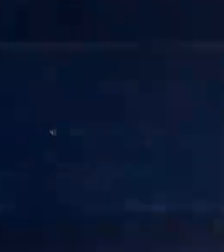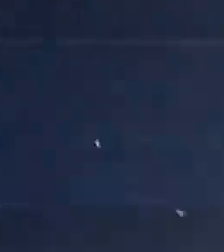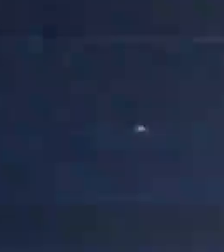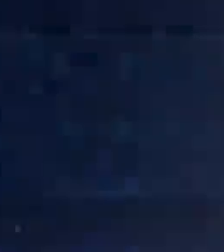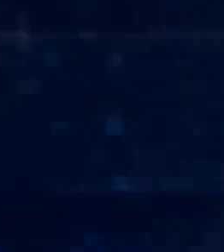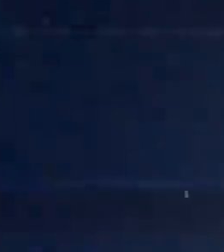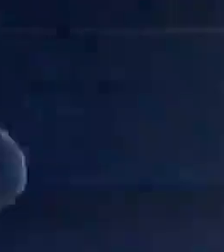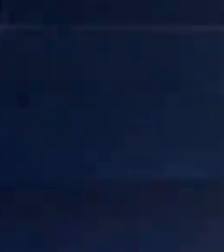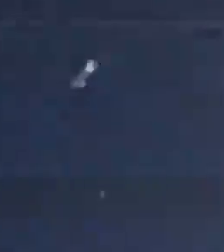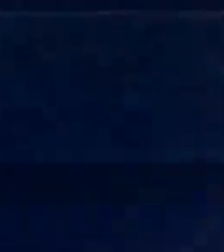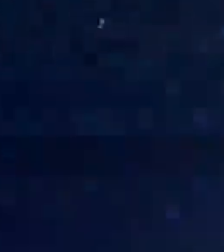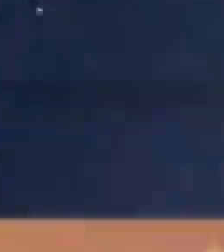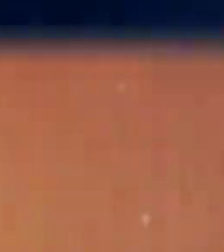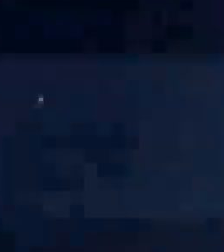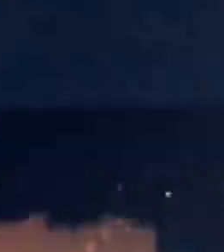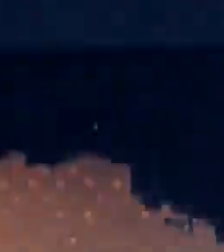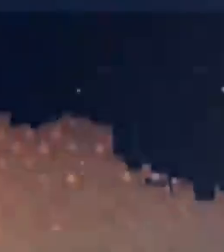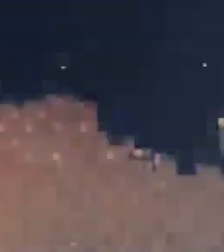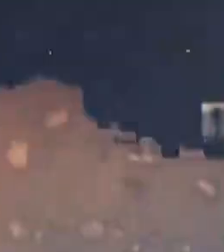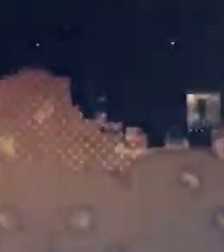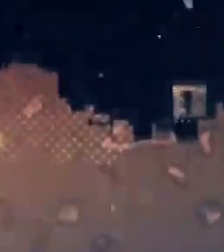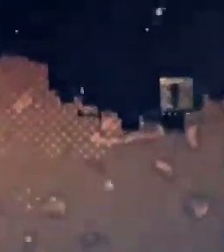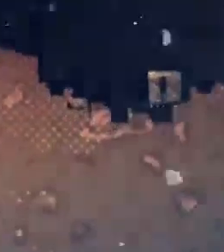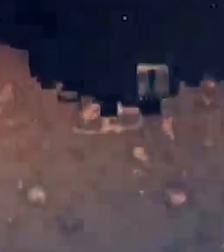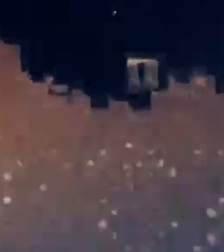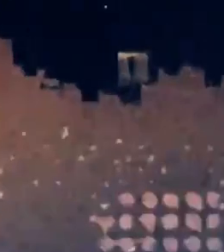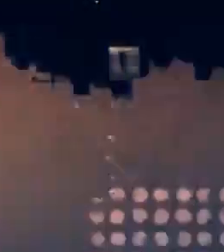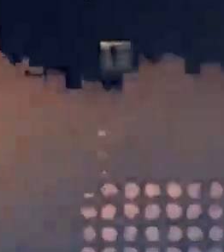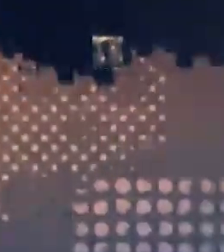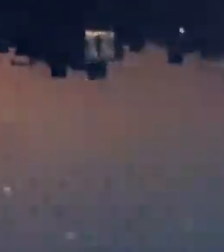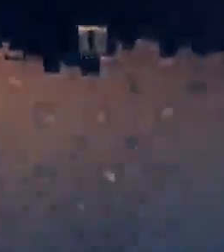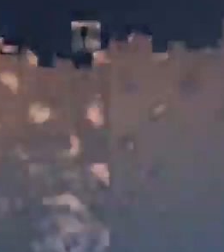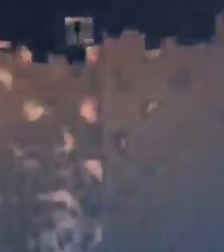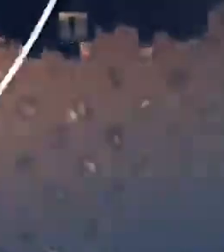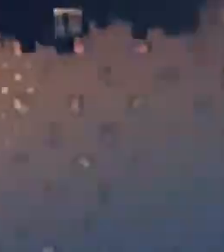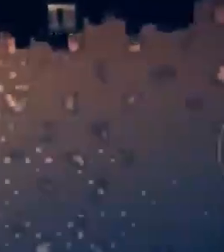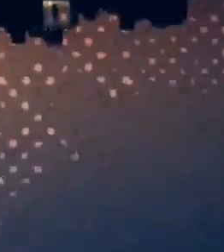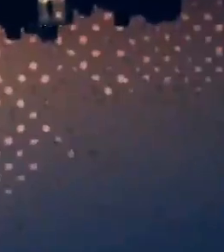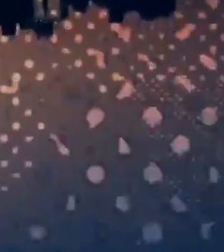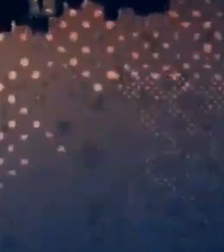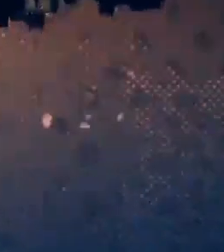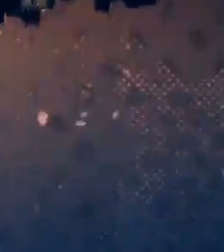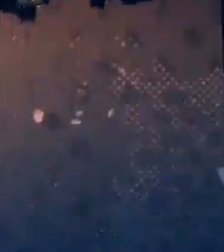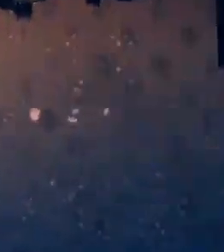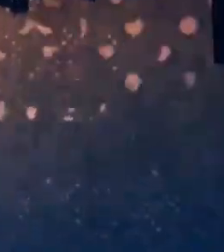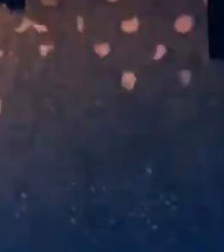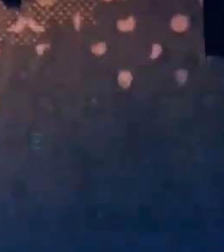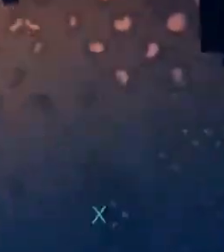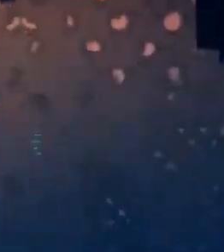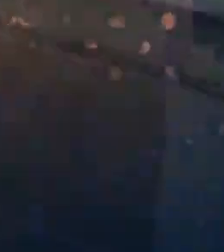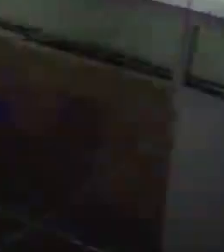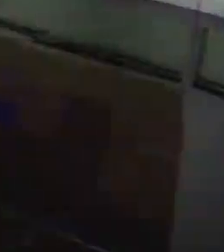se enciende. Entre verde y cemento la fauna se revuelve. Historias cotidianas en un puzzle diferente. Hablando la gente se entiende.